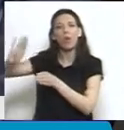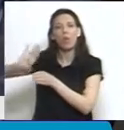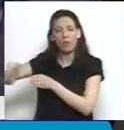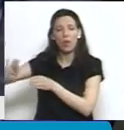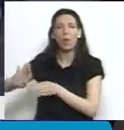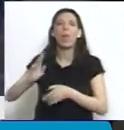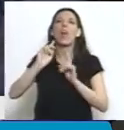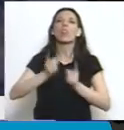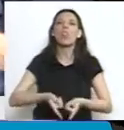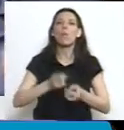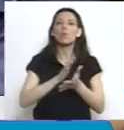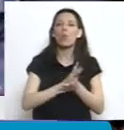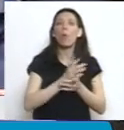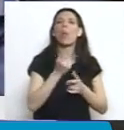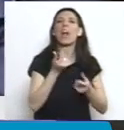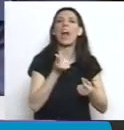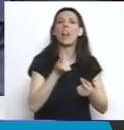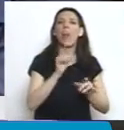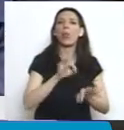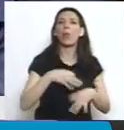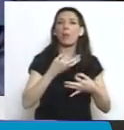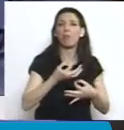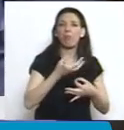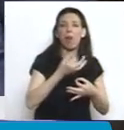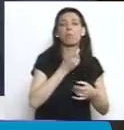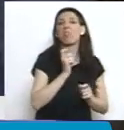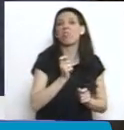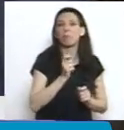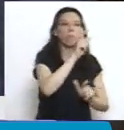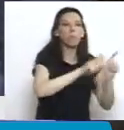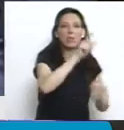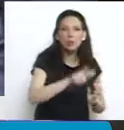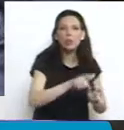deterioro del nivel de vida de los trabajadores y el pueblo.